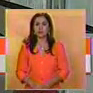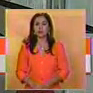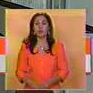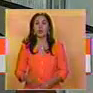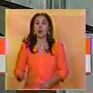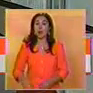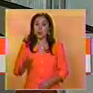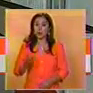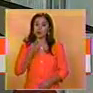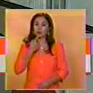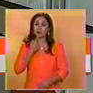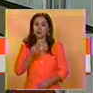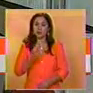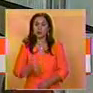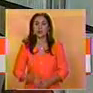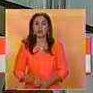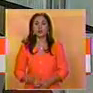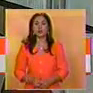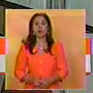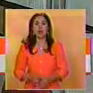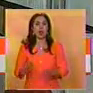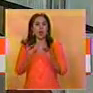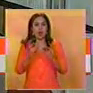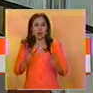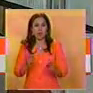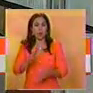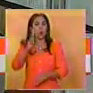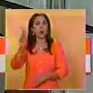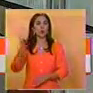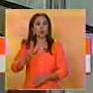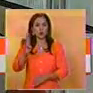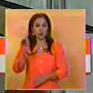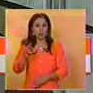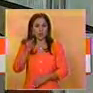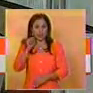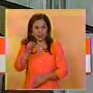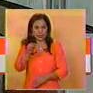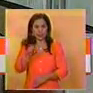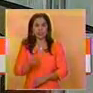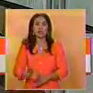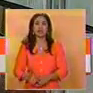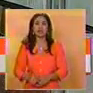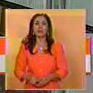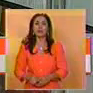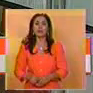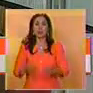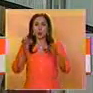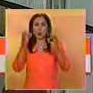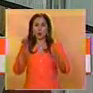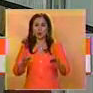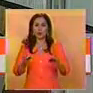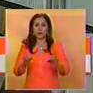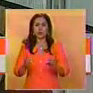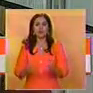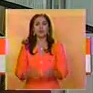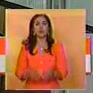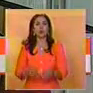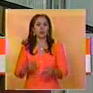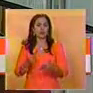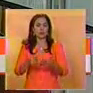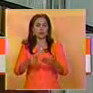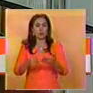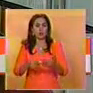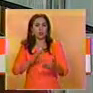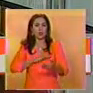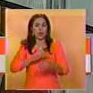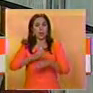Es importante destacar que la metodología utilizada para esta oficialización de las reservas por parte